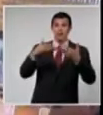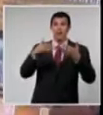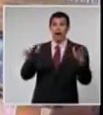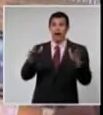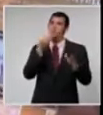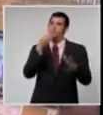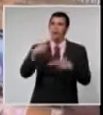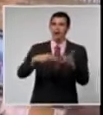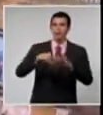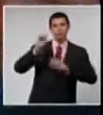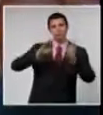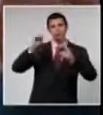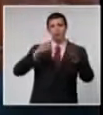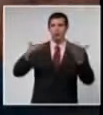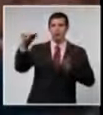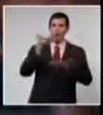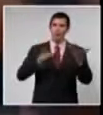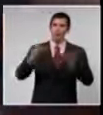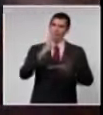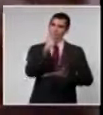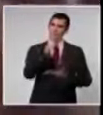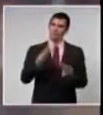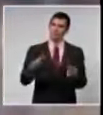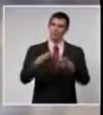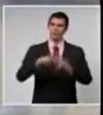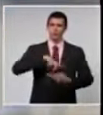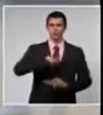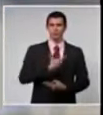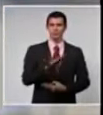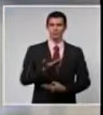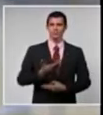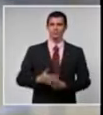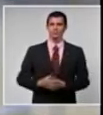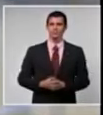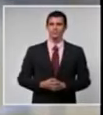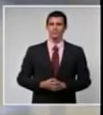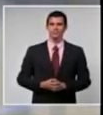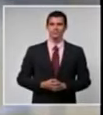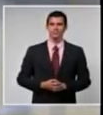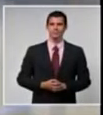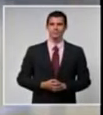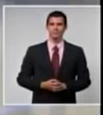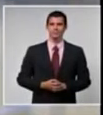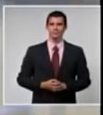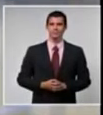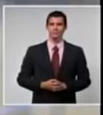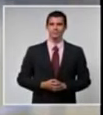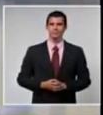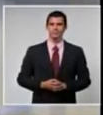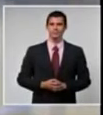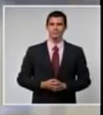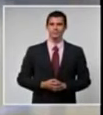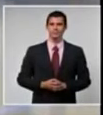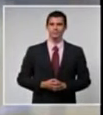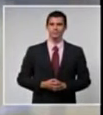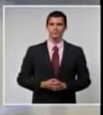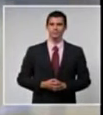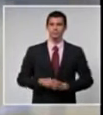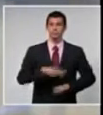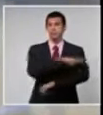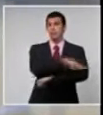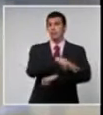Sistema Informativo de la Televisión Cubana. La relación de amistad entre los pueblos de Andorra y Cuba, que comenzó